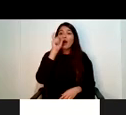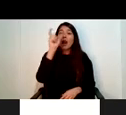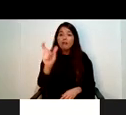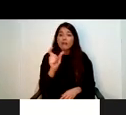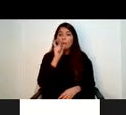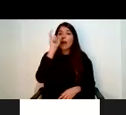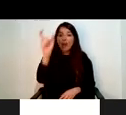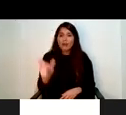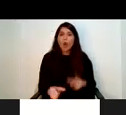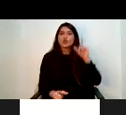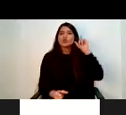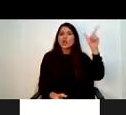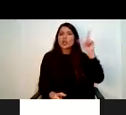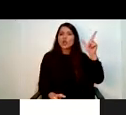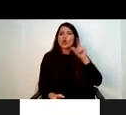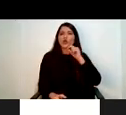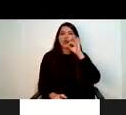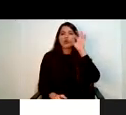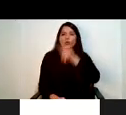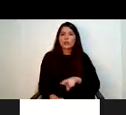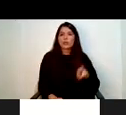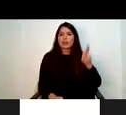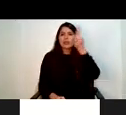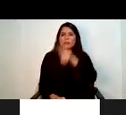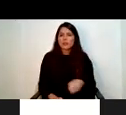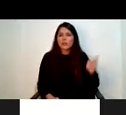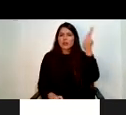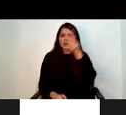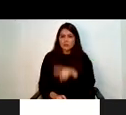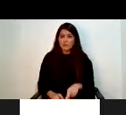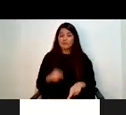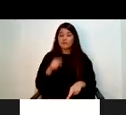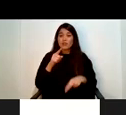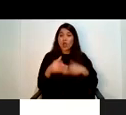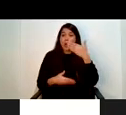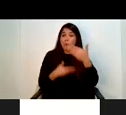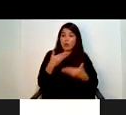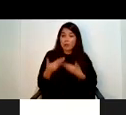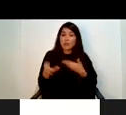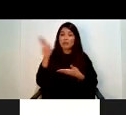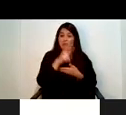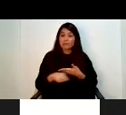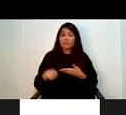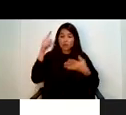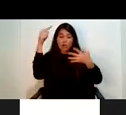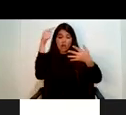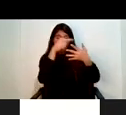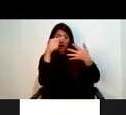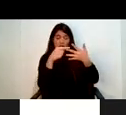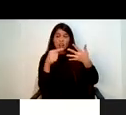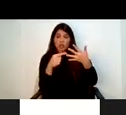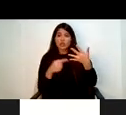sonido. Los comportamientos estereotipados son parte de los criterios diagnósticos de TEA, o